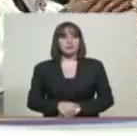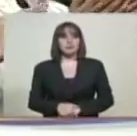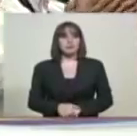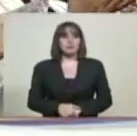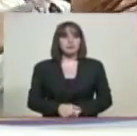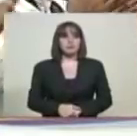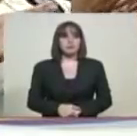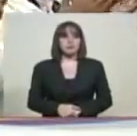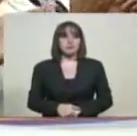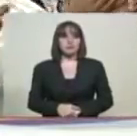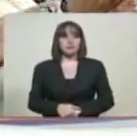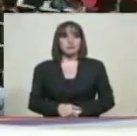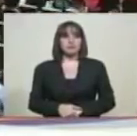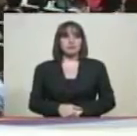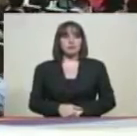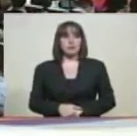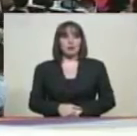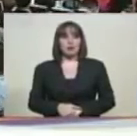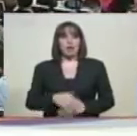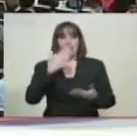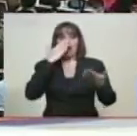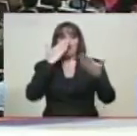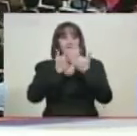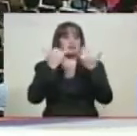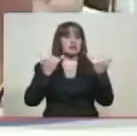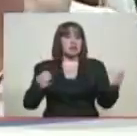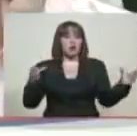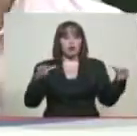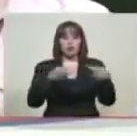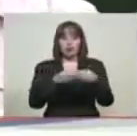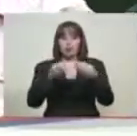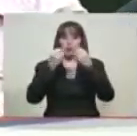y poner al frente un equipo competente